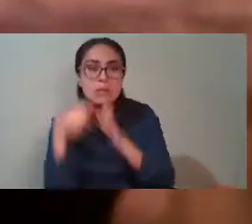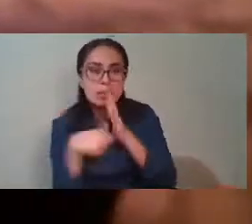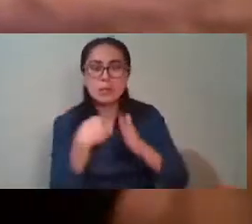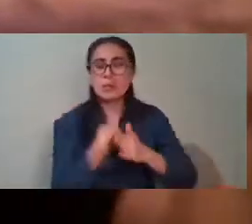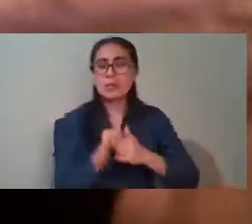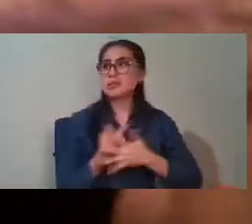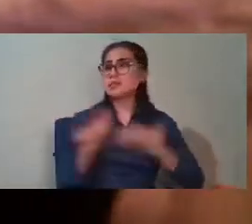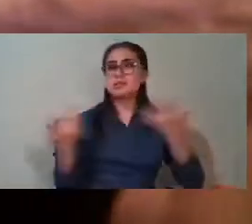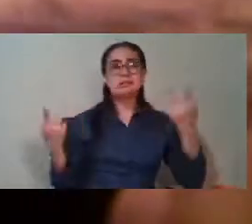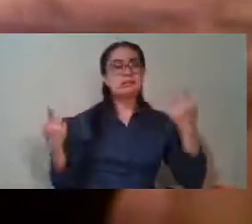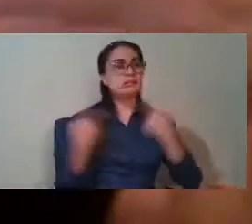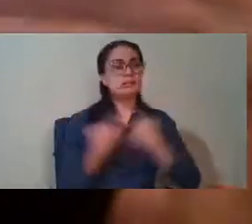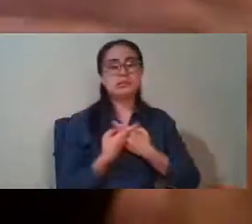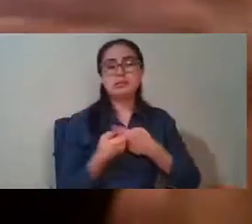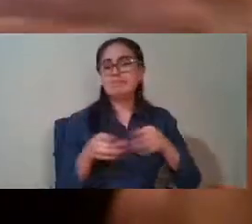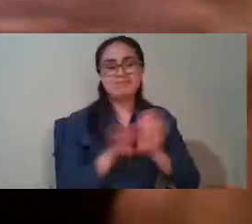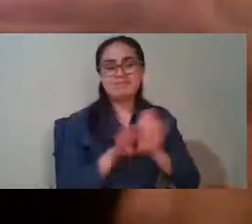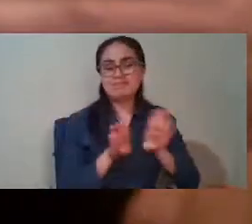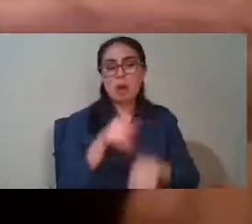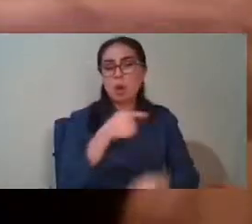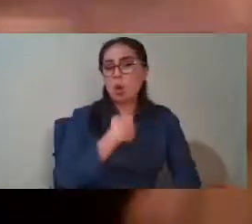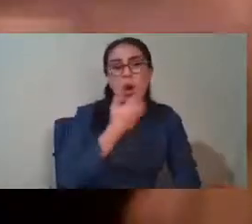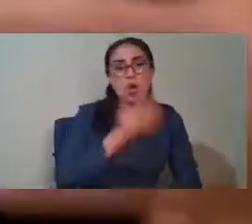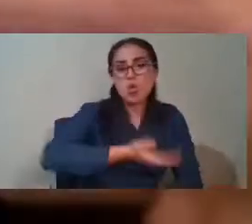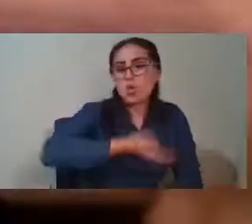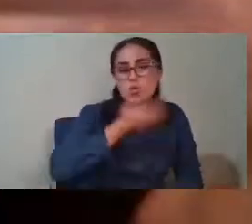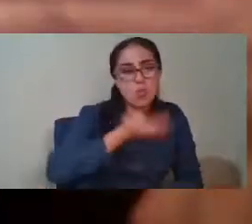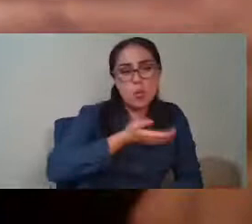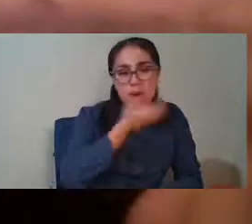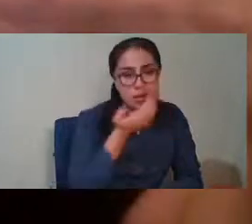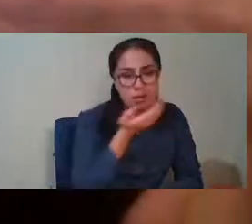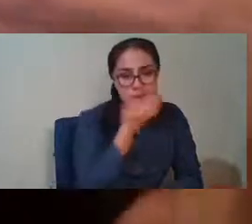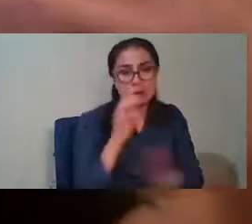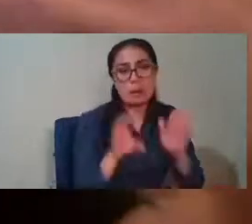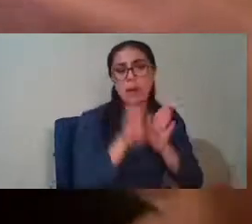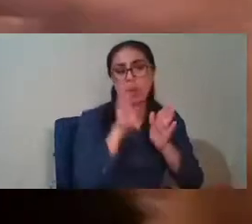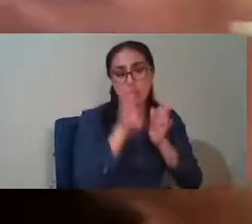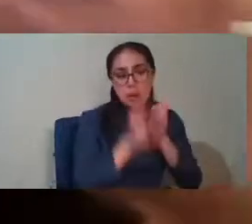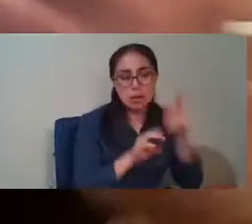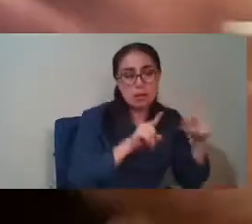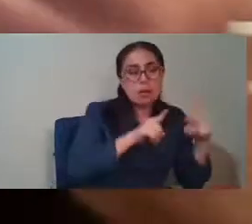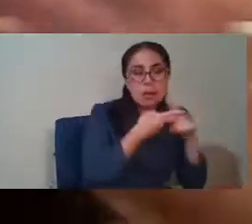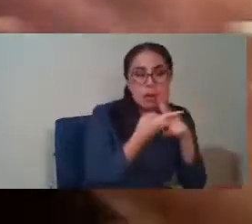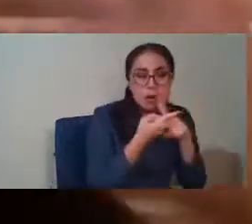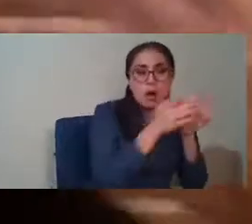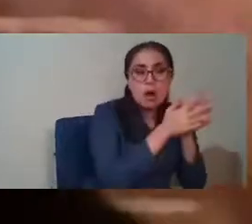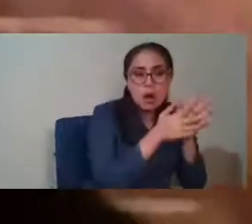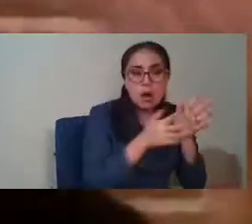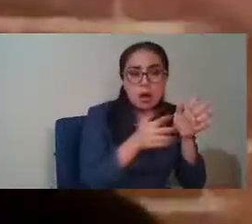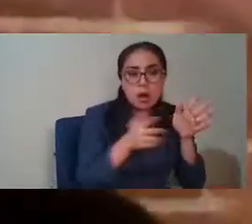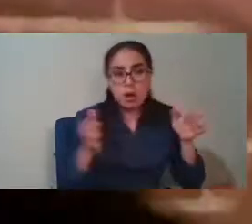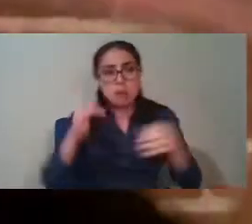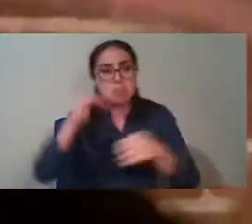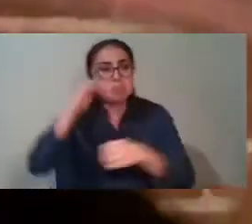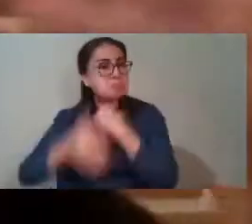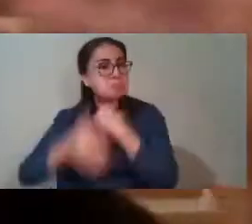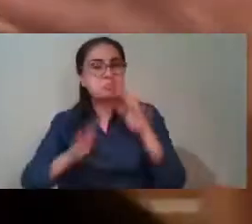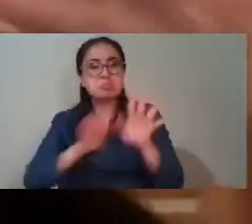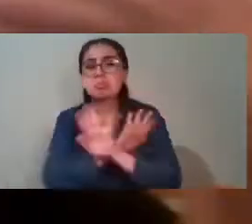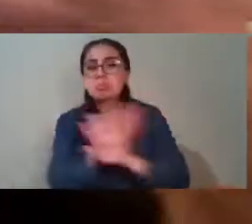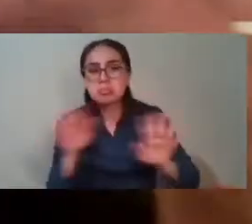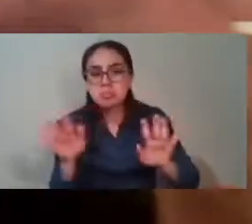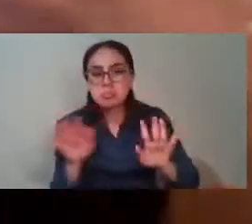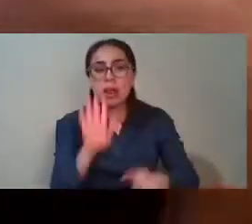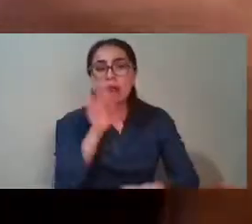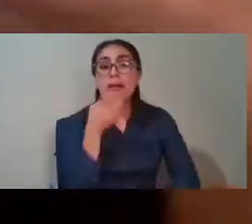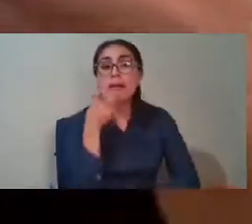vital, que está acostumbrada a que todo llegue a cierto orgasmo final y que se produzca esa